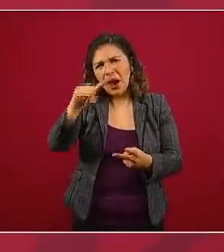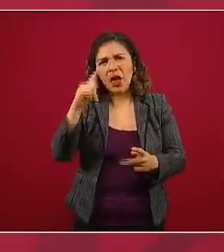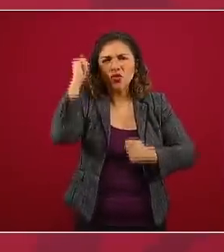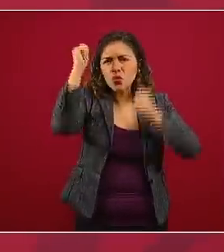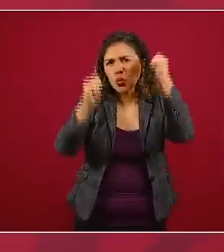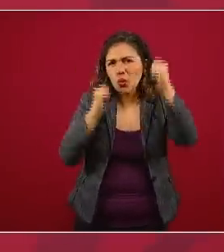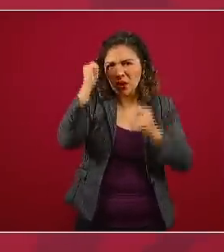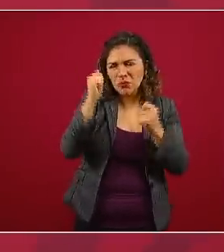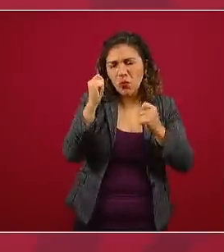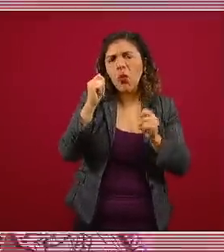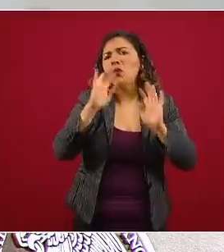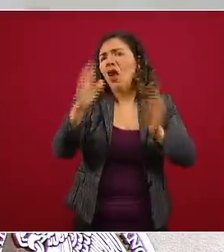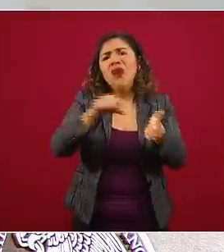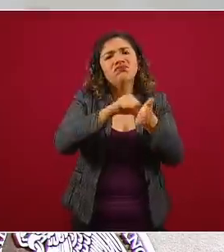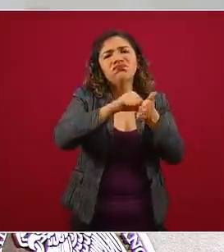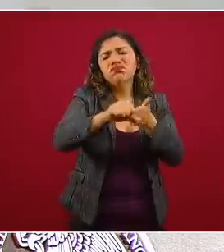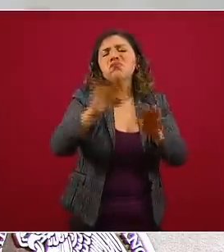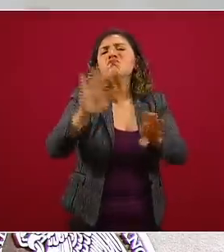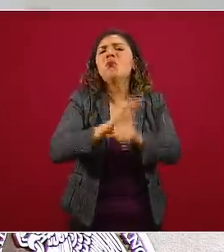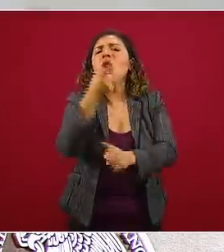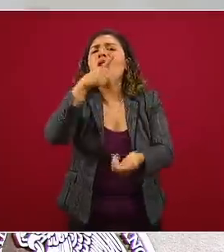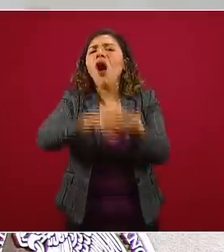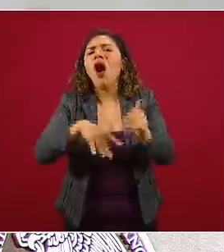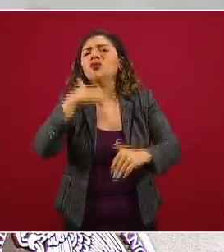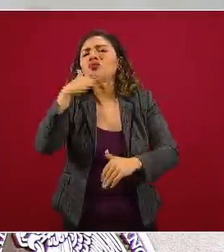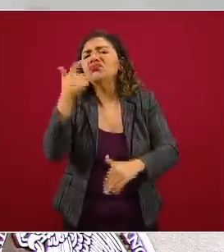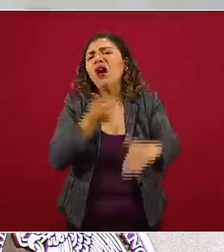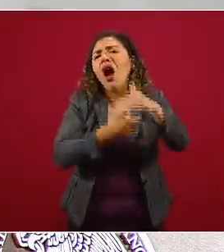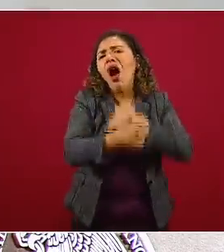se canceló por la corrupción